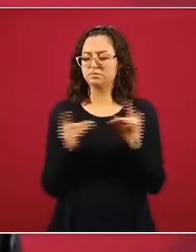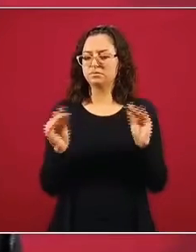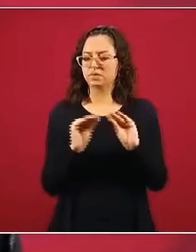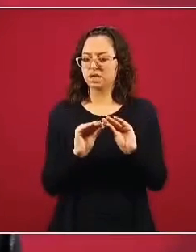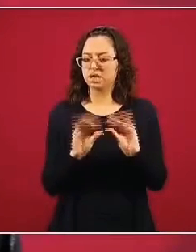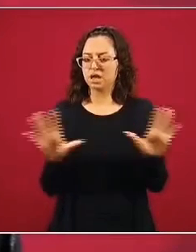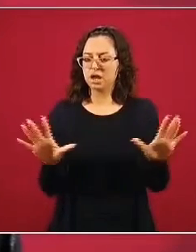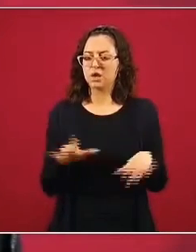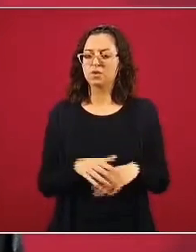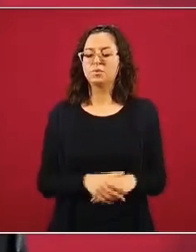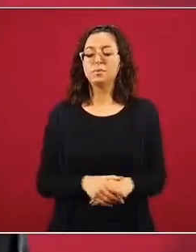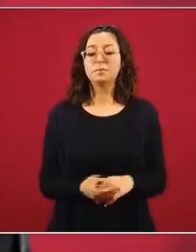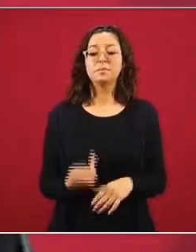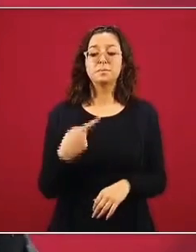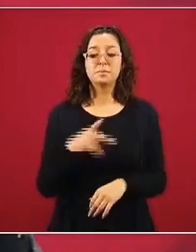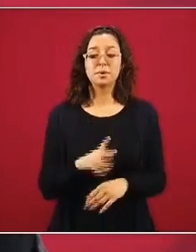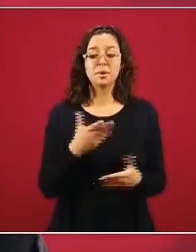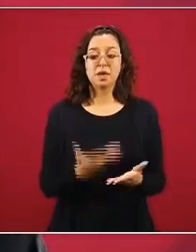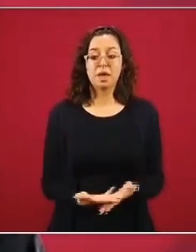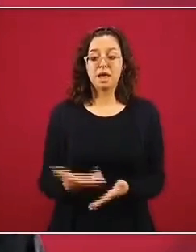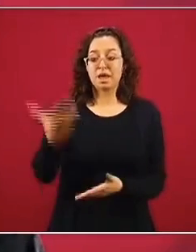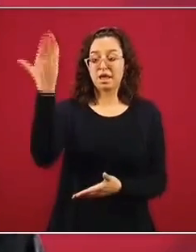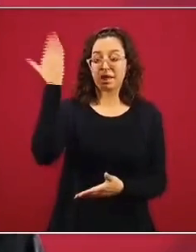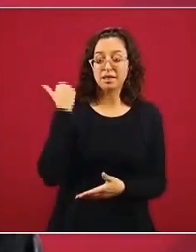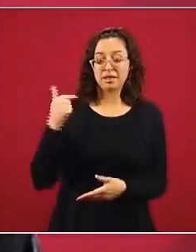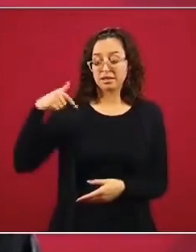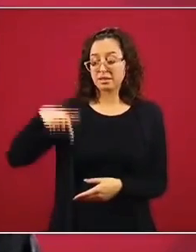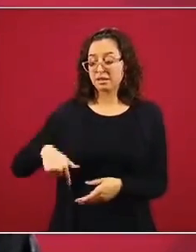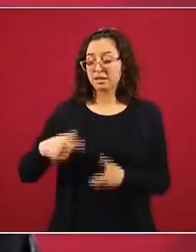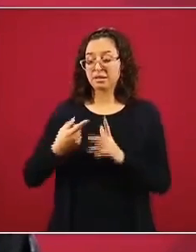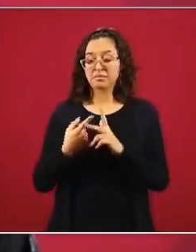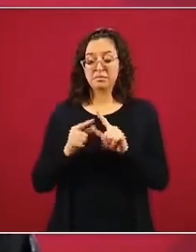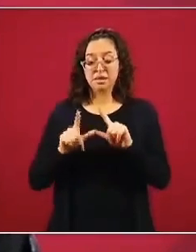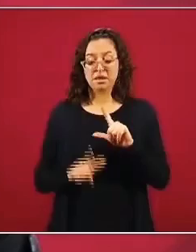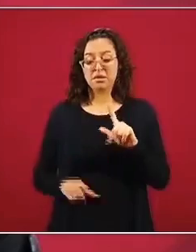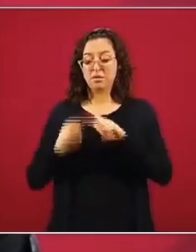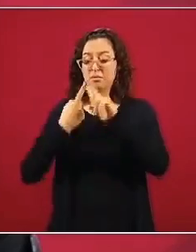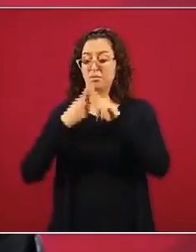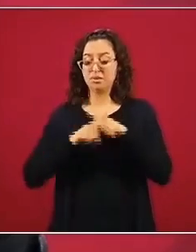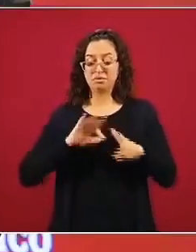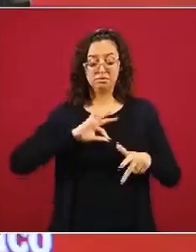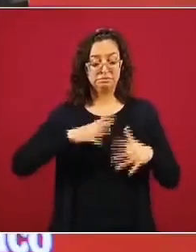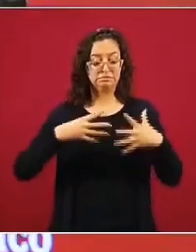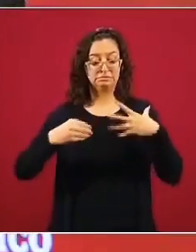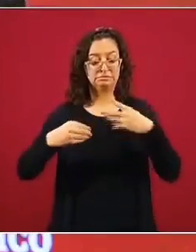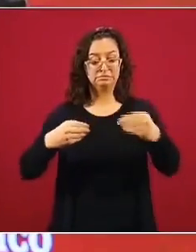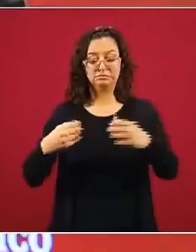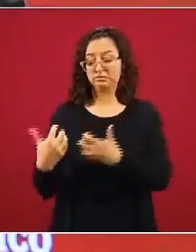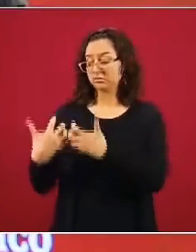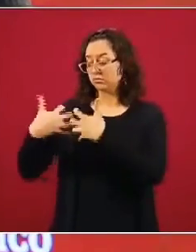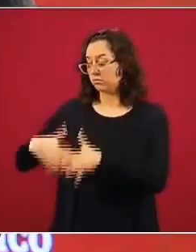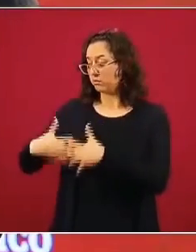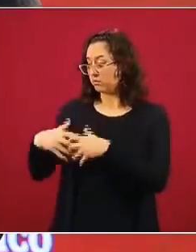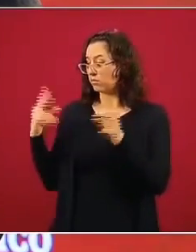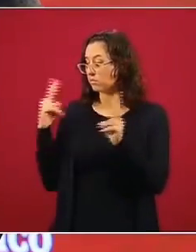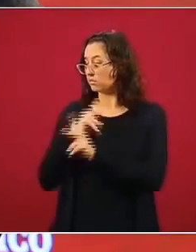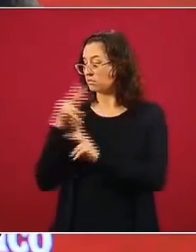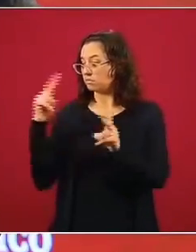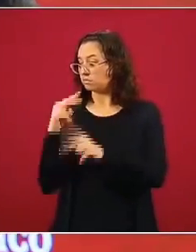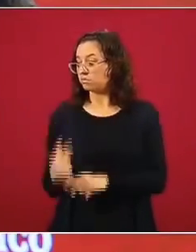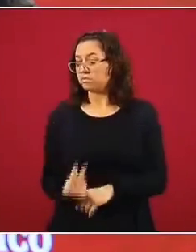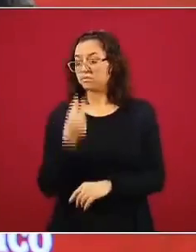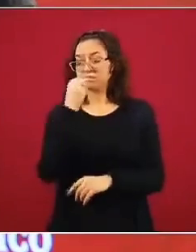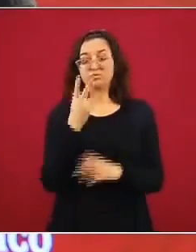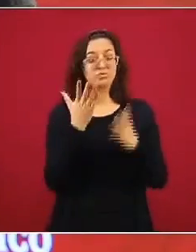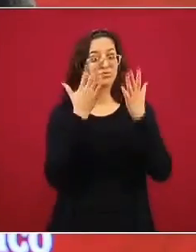detalle, cuando iniciamos no teníamos los ventiladores. Por eso, en una llamada